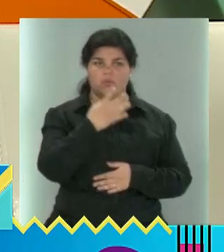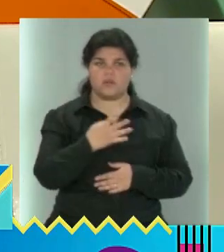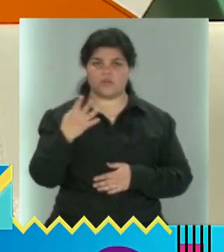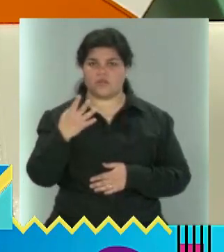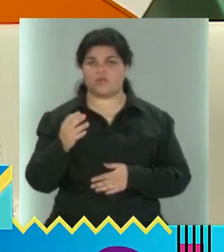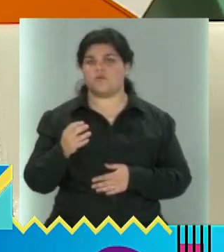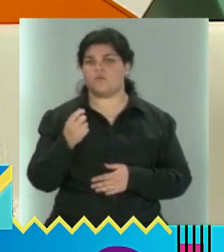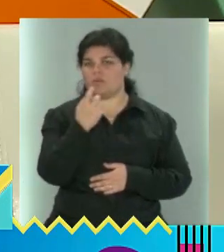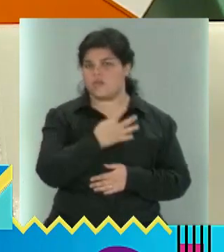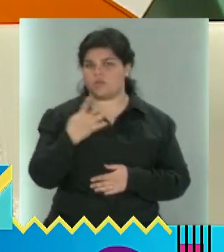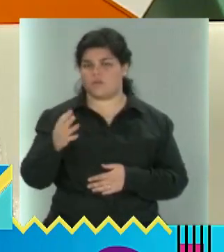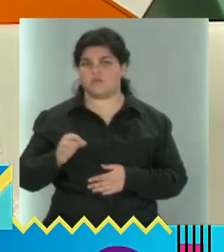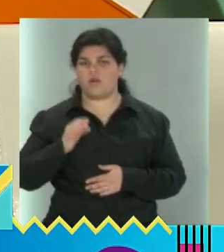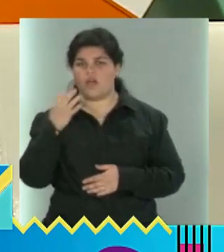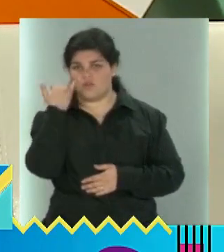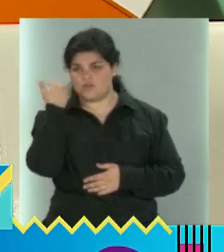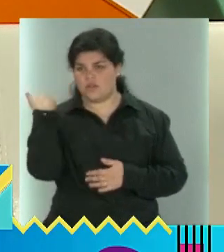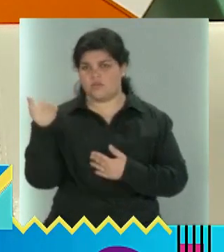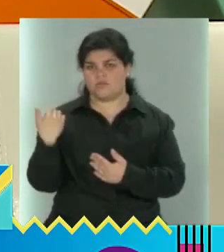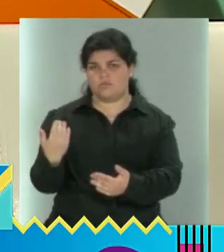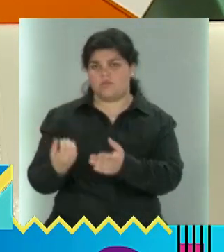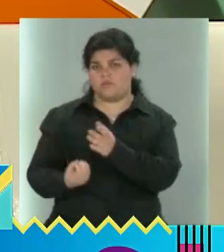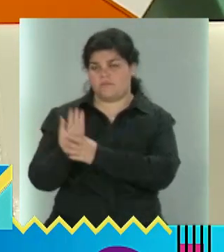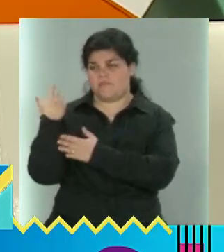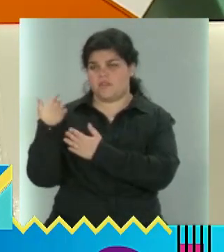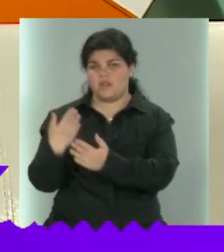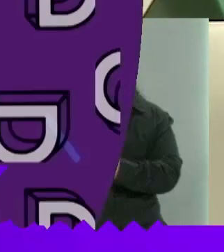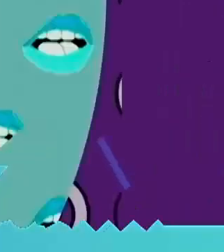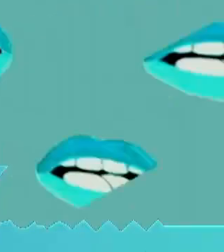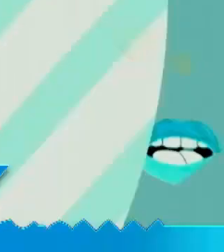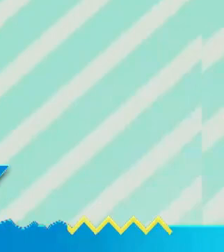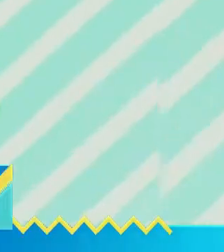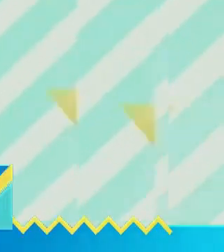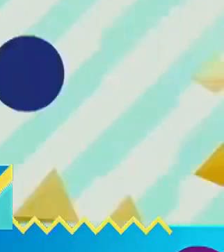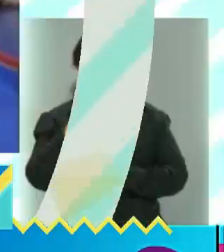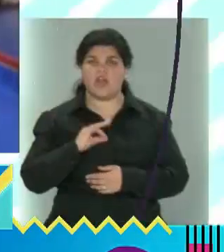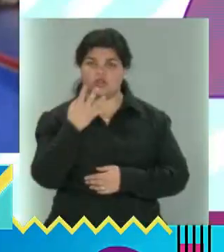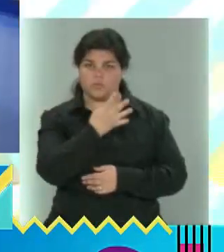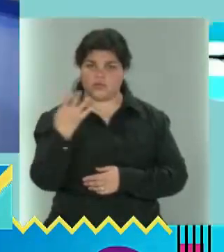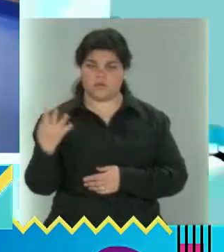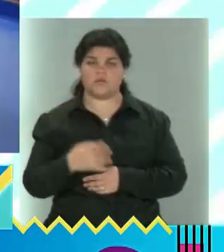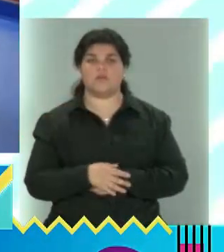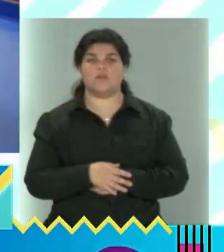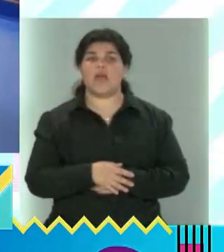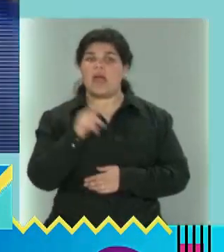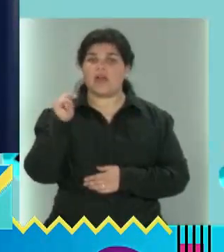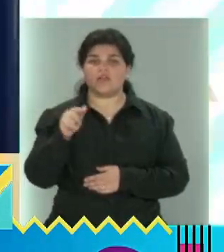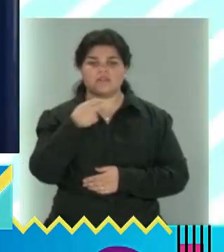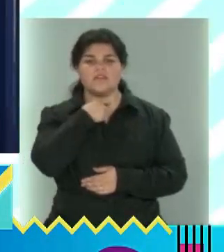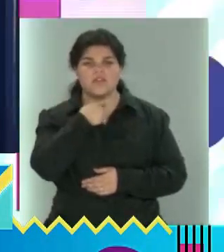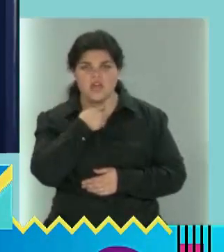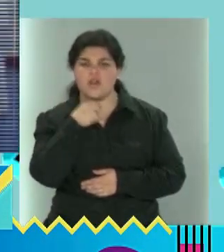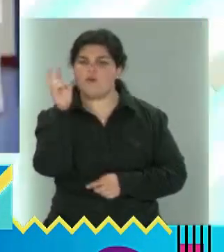44 años acá en Mendoza y ya han habido muchísimos alumnos. Pero yo creo que siempre se trata de eso, de la búsqueda, de que uno necesita